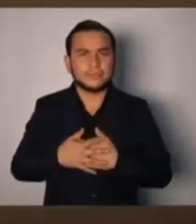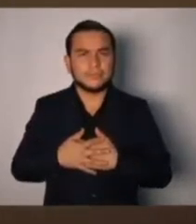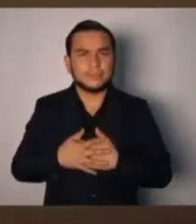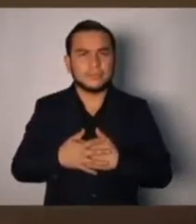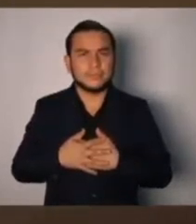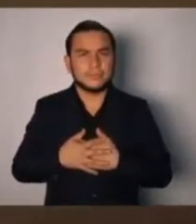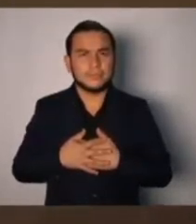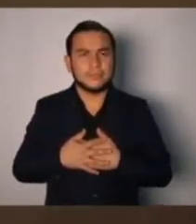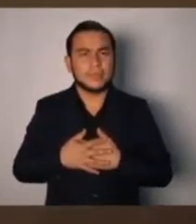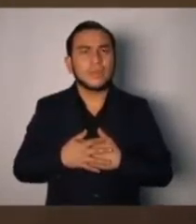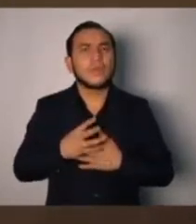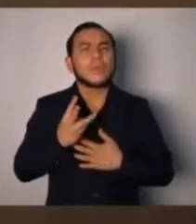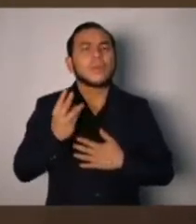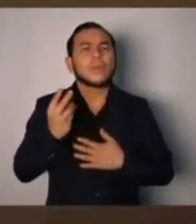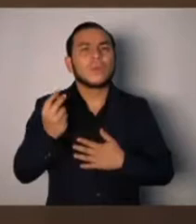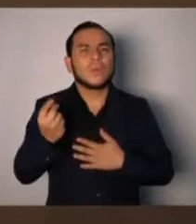puntos